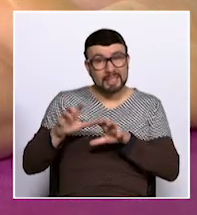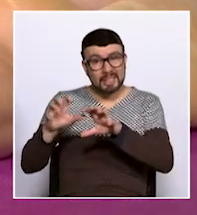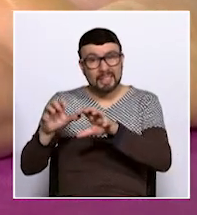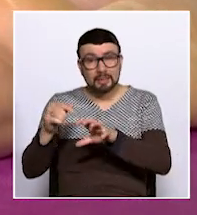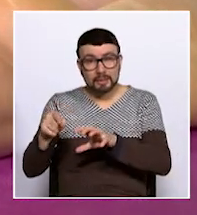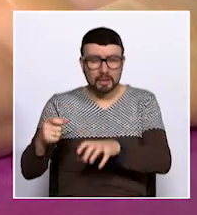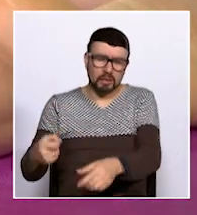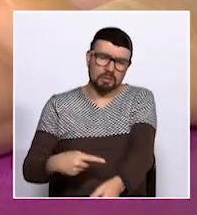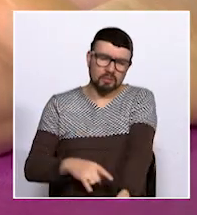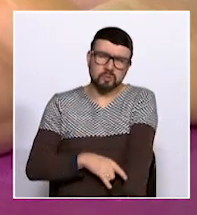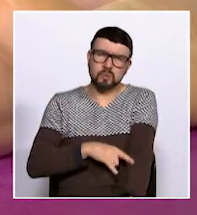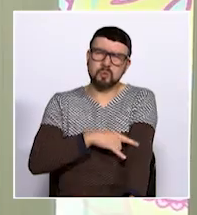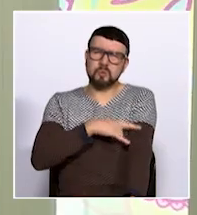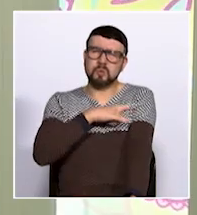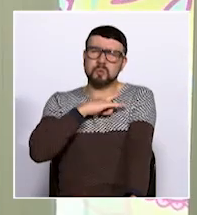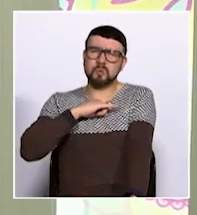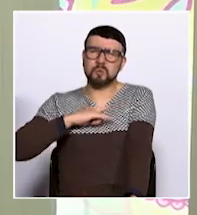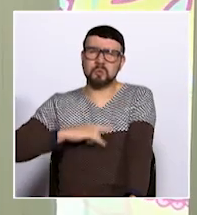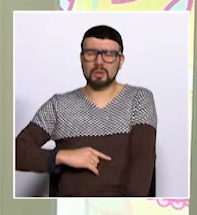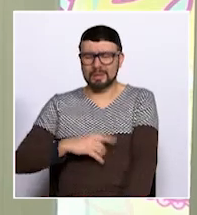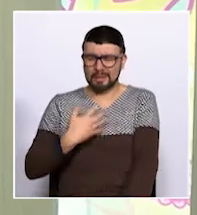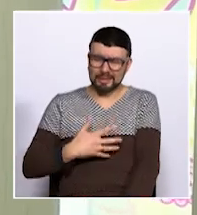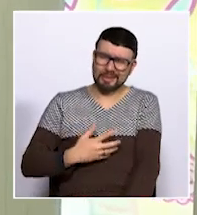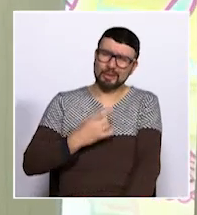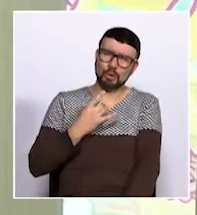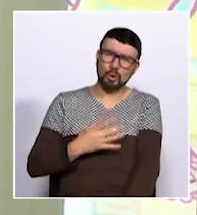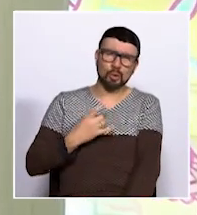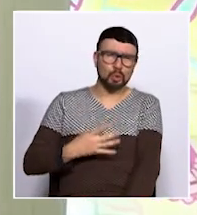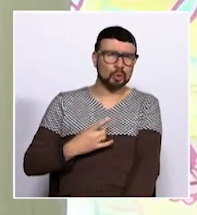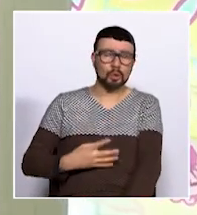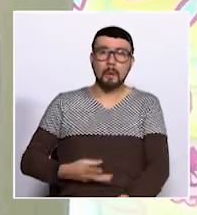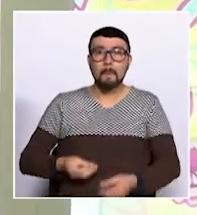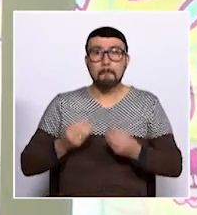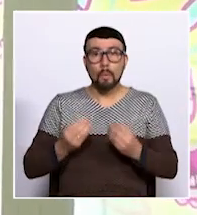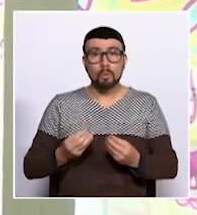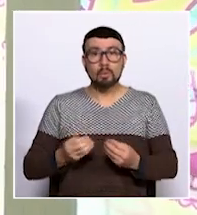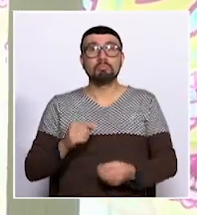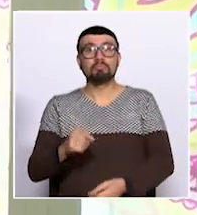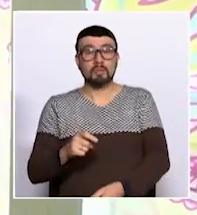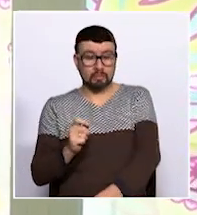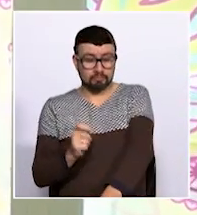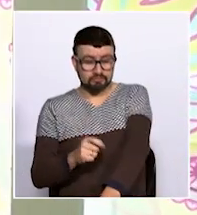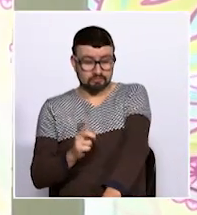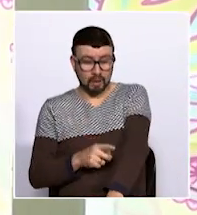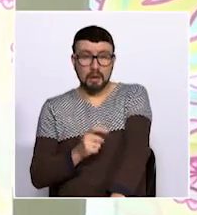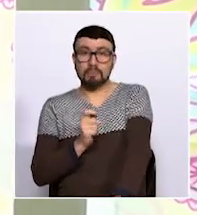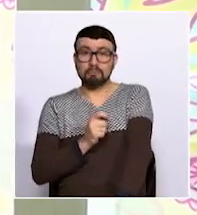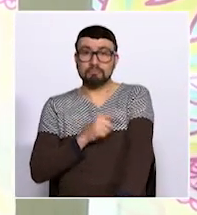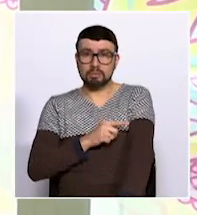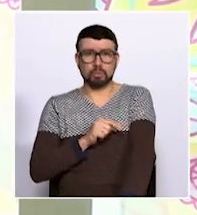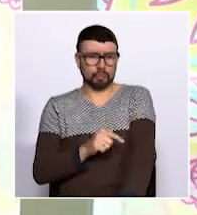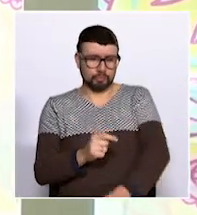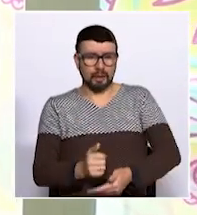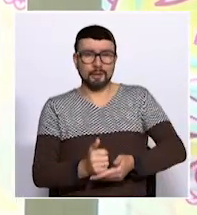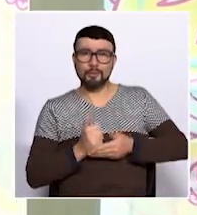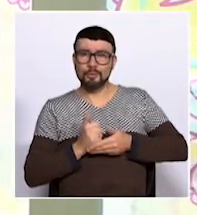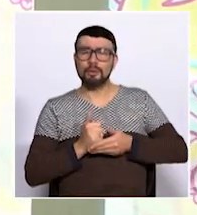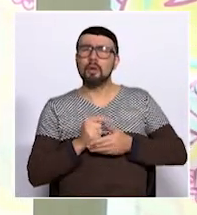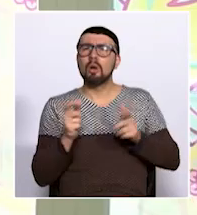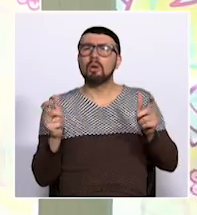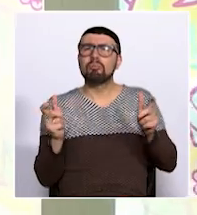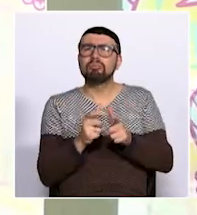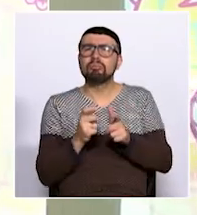que el dolor es uno de los efectos secundarios, la acupuntura tiene un pronóstico muy favorable y disminuye